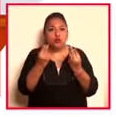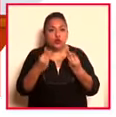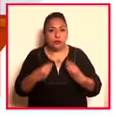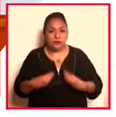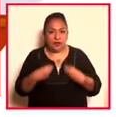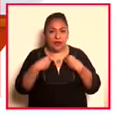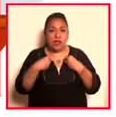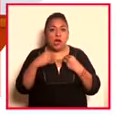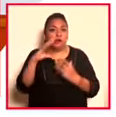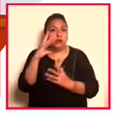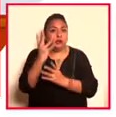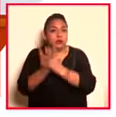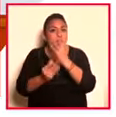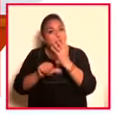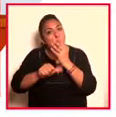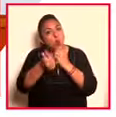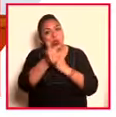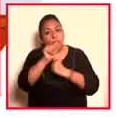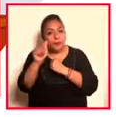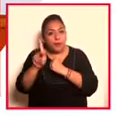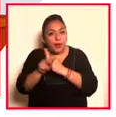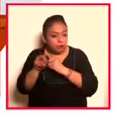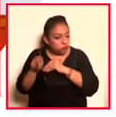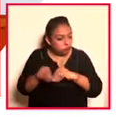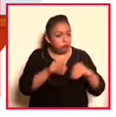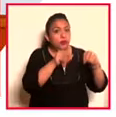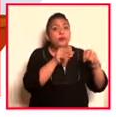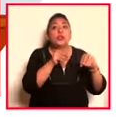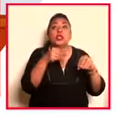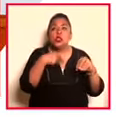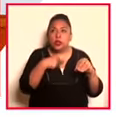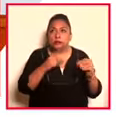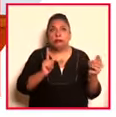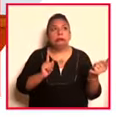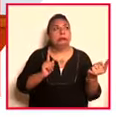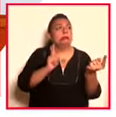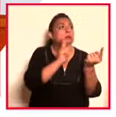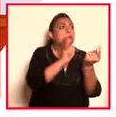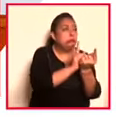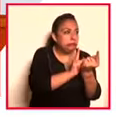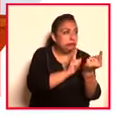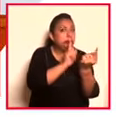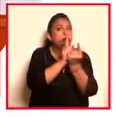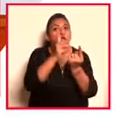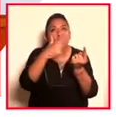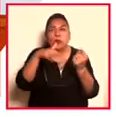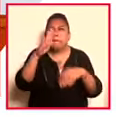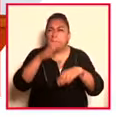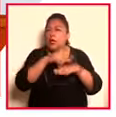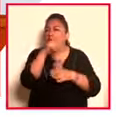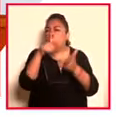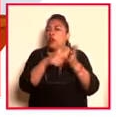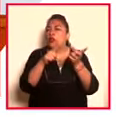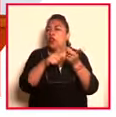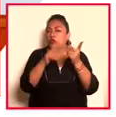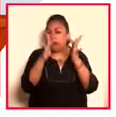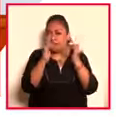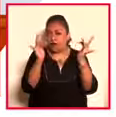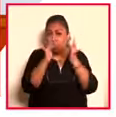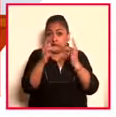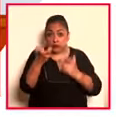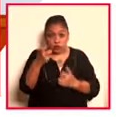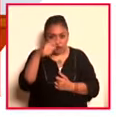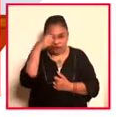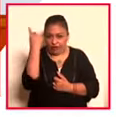el exilio. Y yo tuve que ir a buscarlas en el exilio, sobre todo en Francia. Y no fue una cosa muy